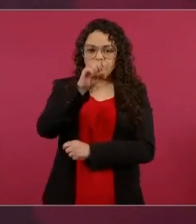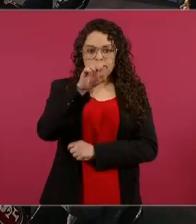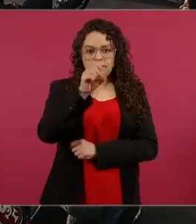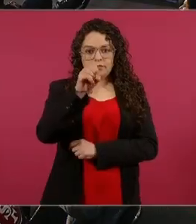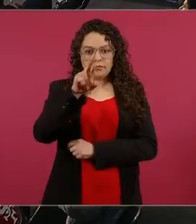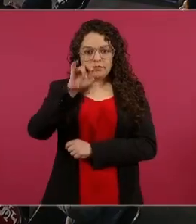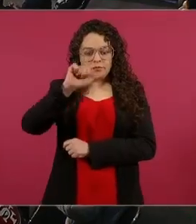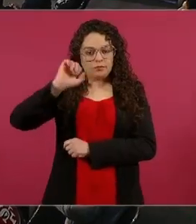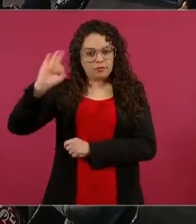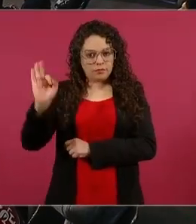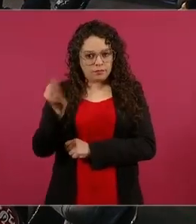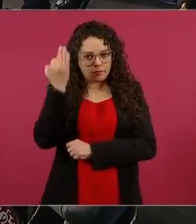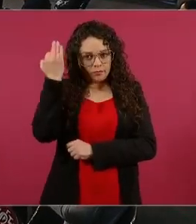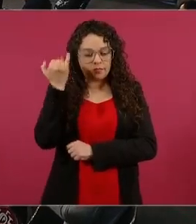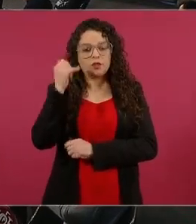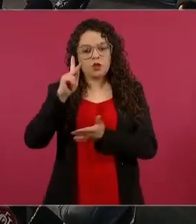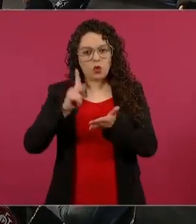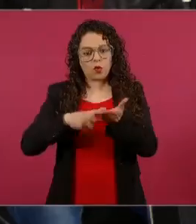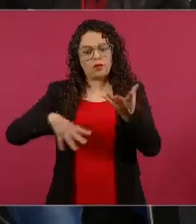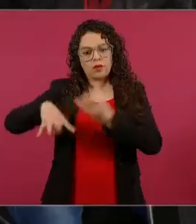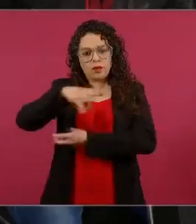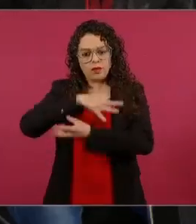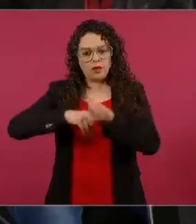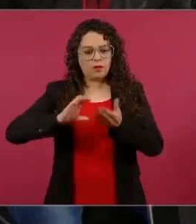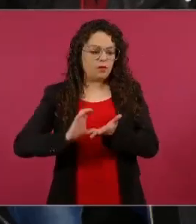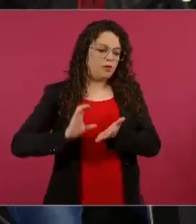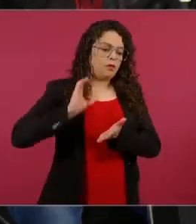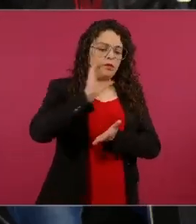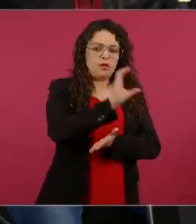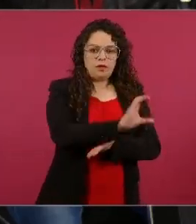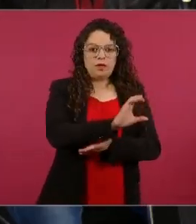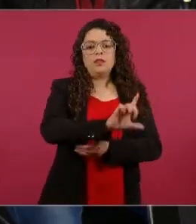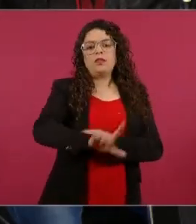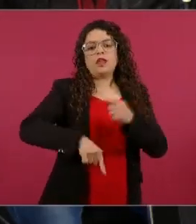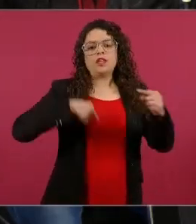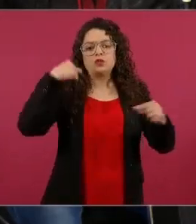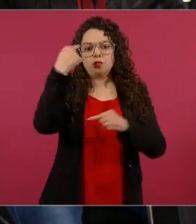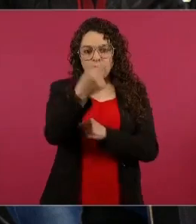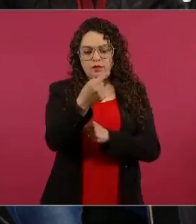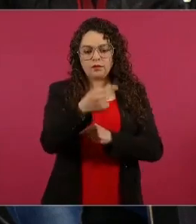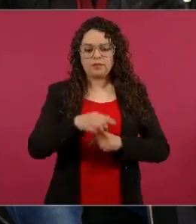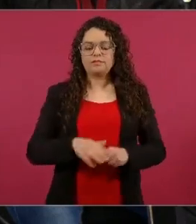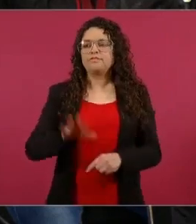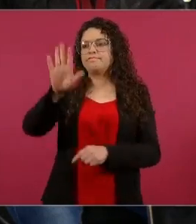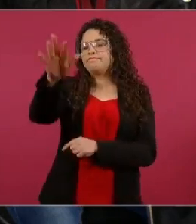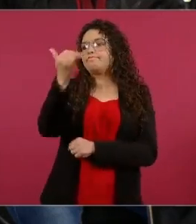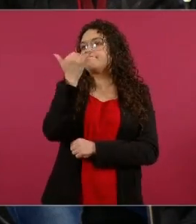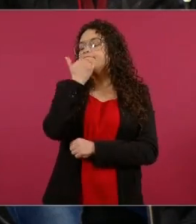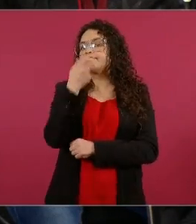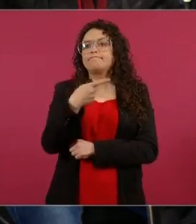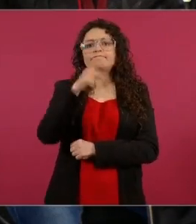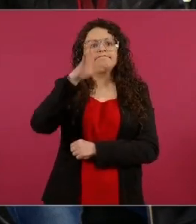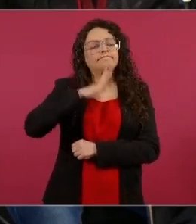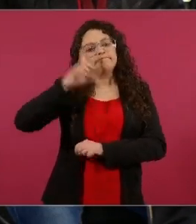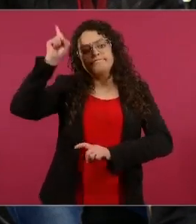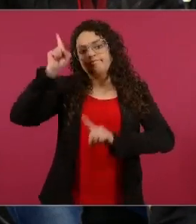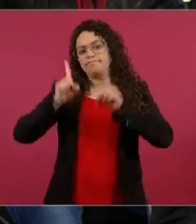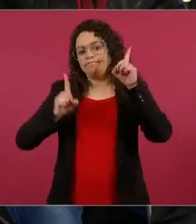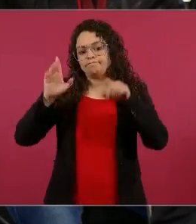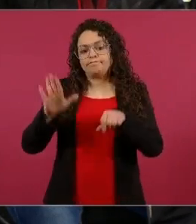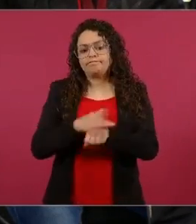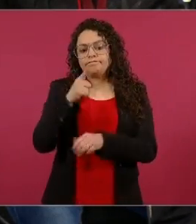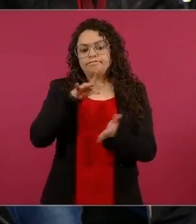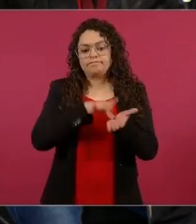pública es que el punto es que también está la duda de que porque ya ve como los apoyos de bienestar se usaban